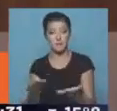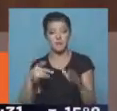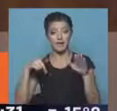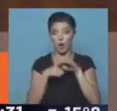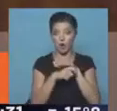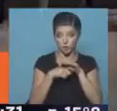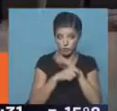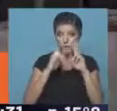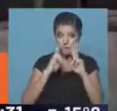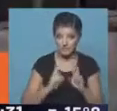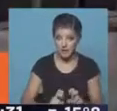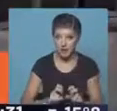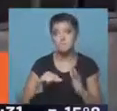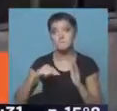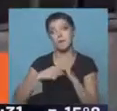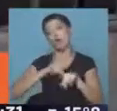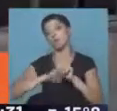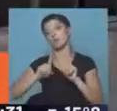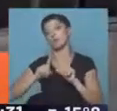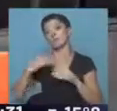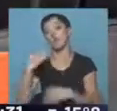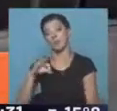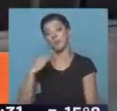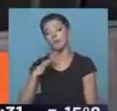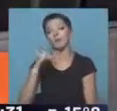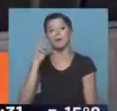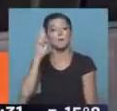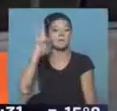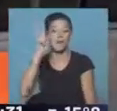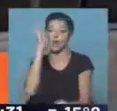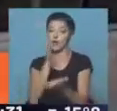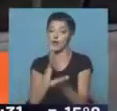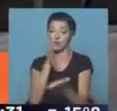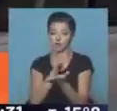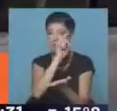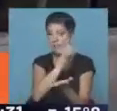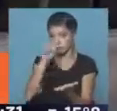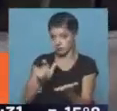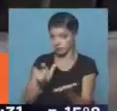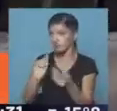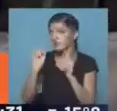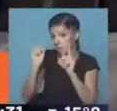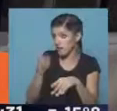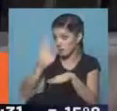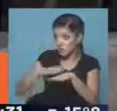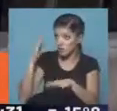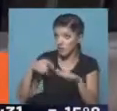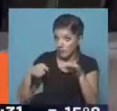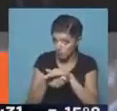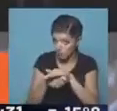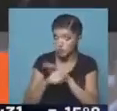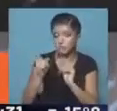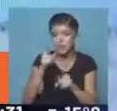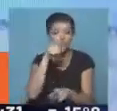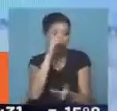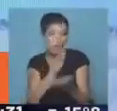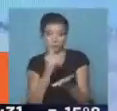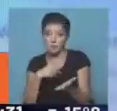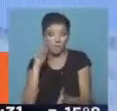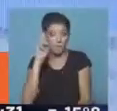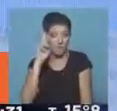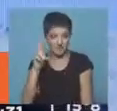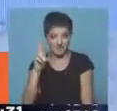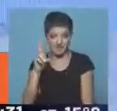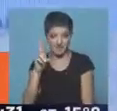sea investigada. Y al mismo tiempo, hay que salvaguardar los derechos de las personas, incluso que están acusadas por corrupción, de todos los. Entonces, ahí me parece, por